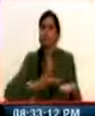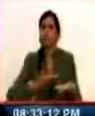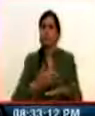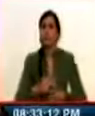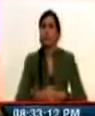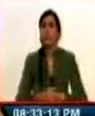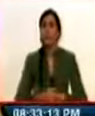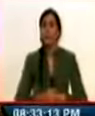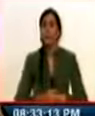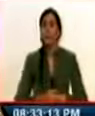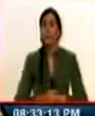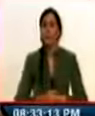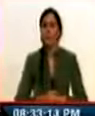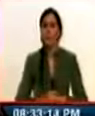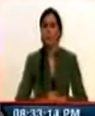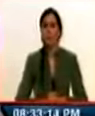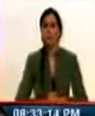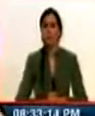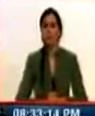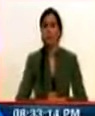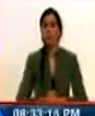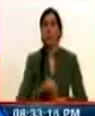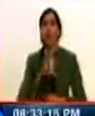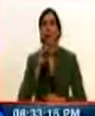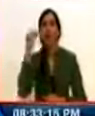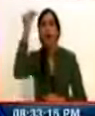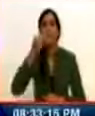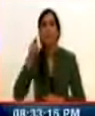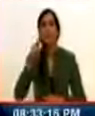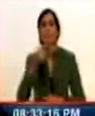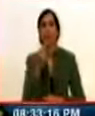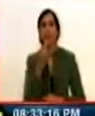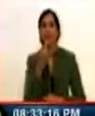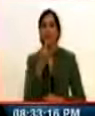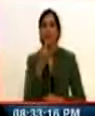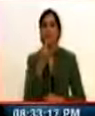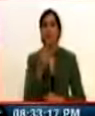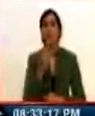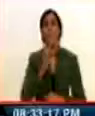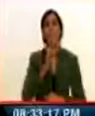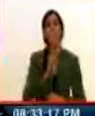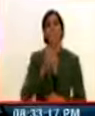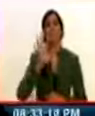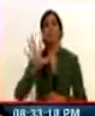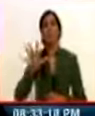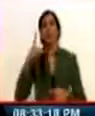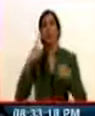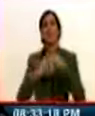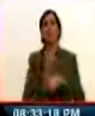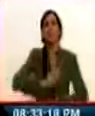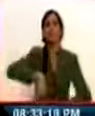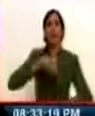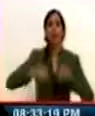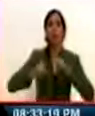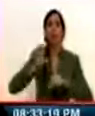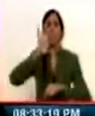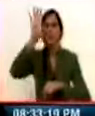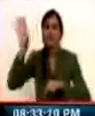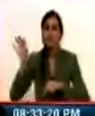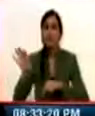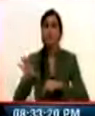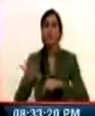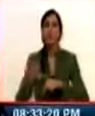Disculpe que le interrumpa. ¿Le merece un comentario esta declaración de 25 expresidentes de varios países condenando de alguna